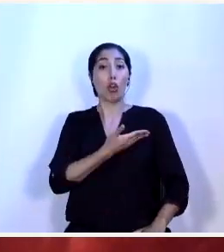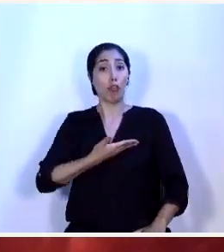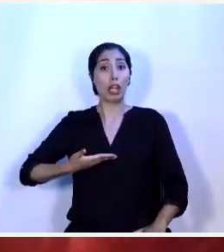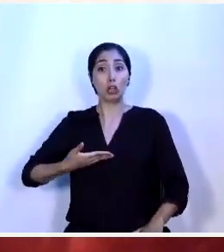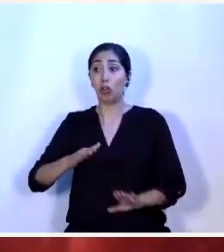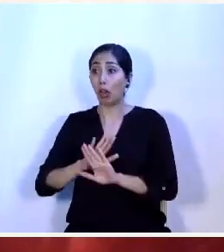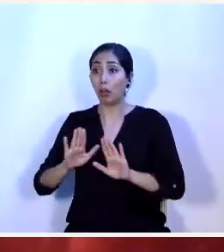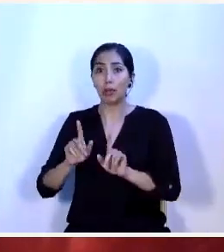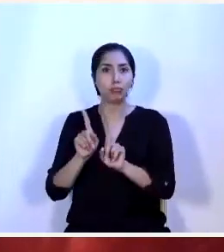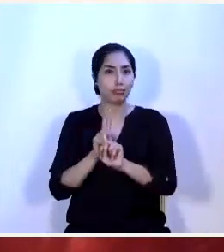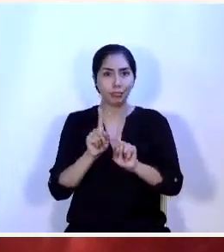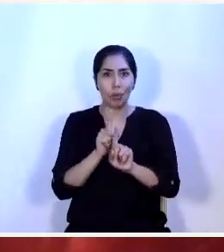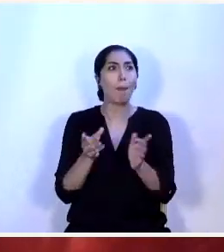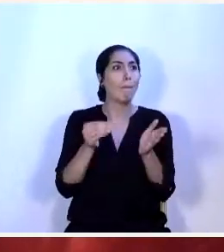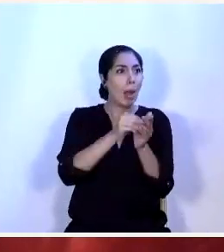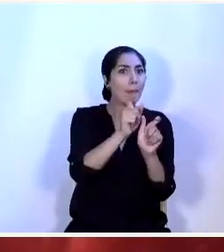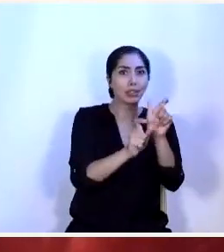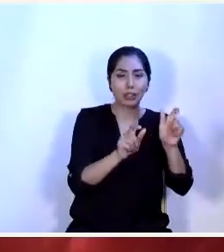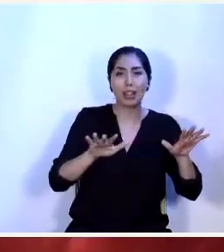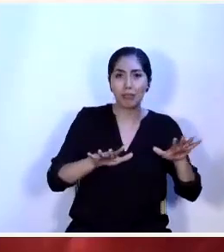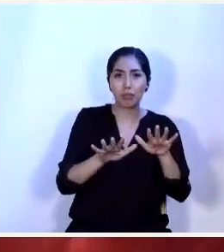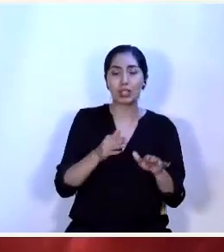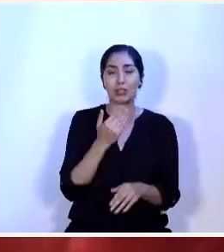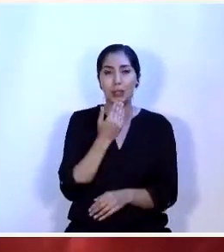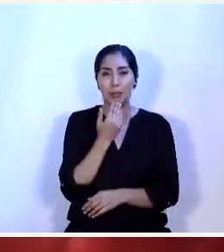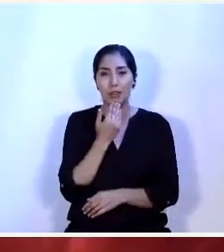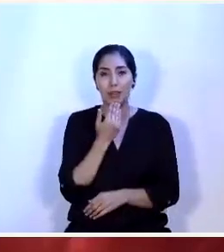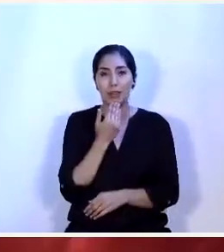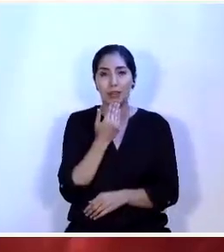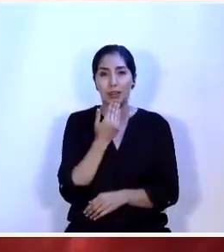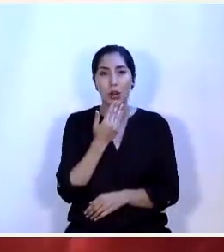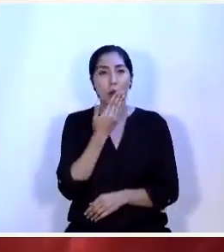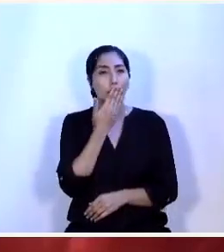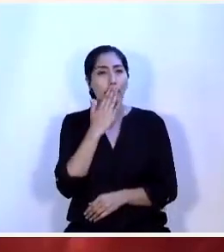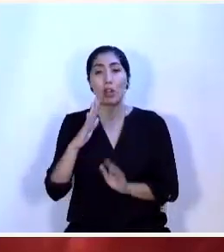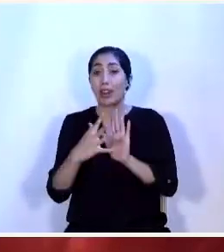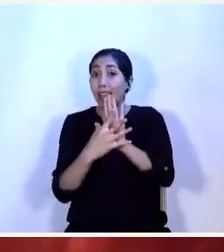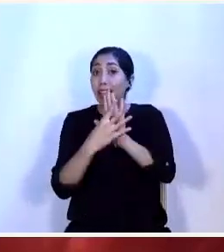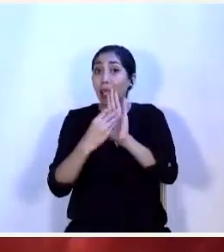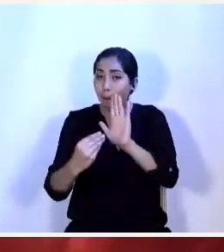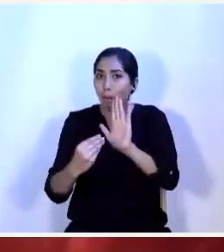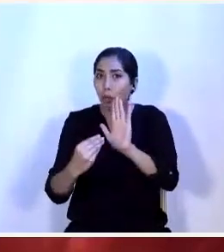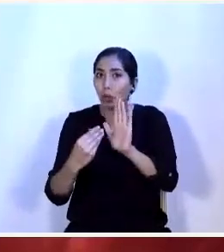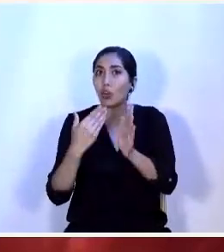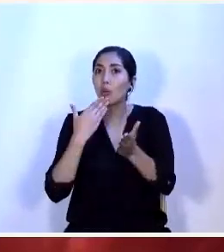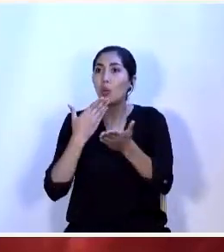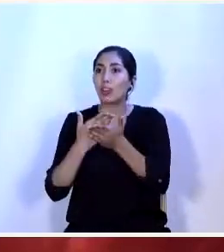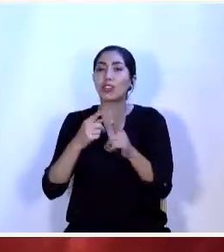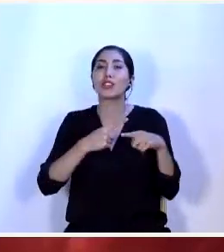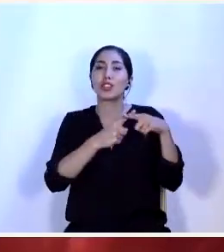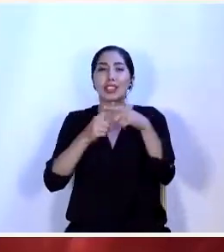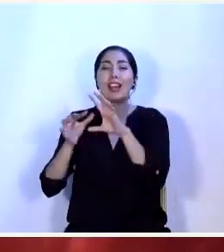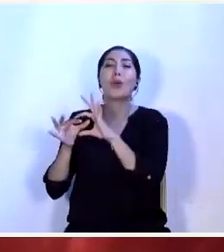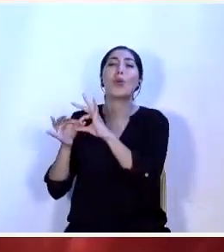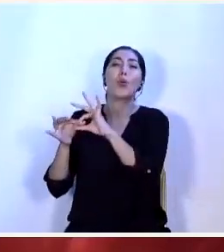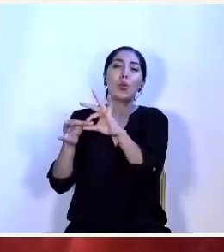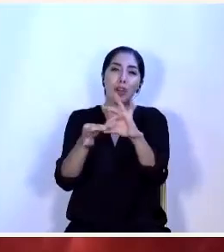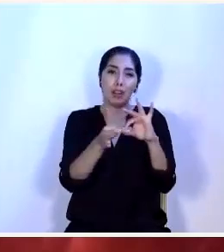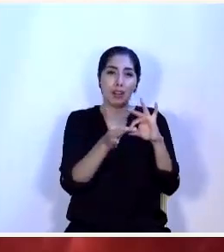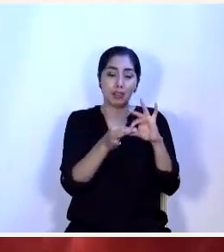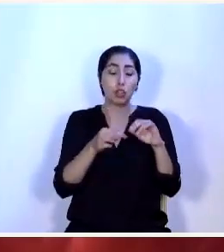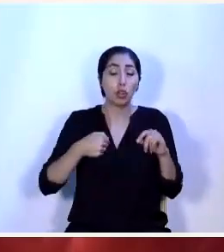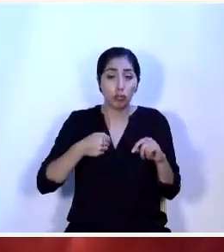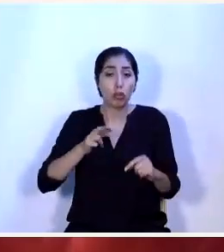partisano. Los mejores ejemplos de cuando sociedades salen adelante es cuando se unen. Y yo voy a insistir en ese discurso, aunque a algunos les